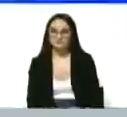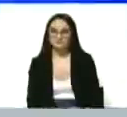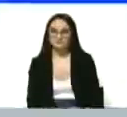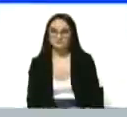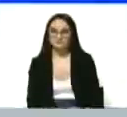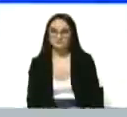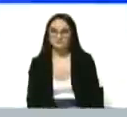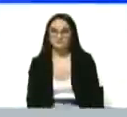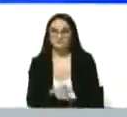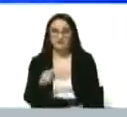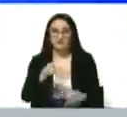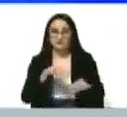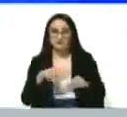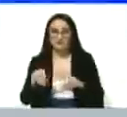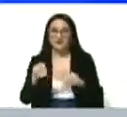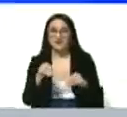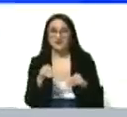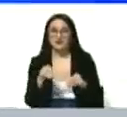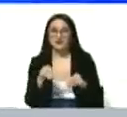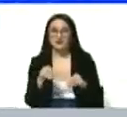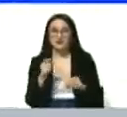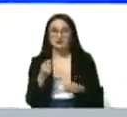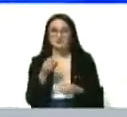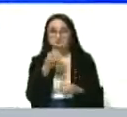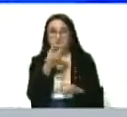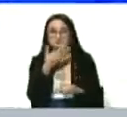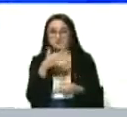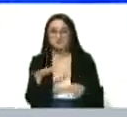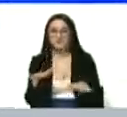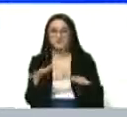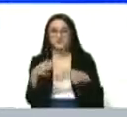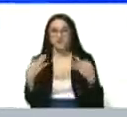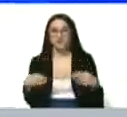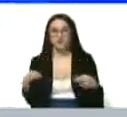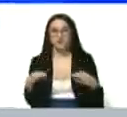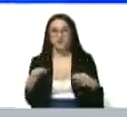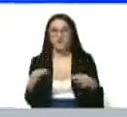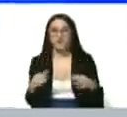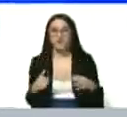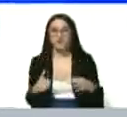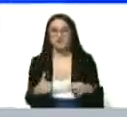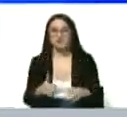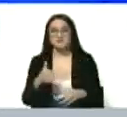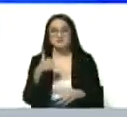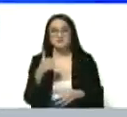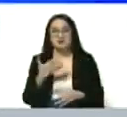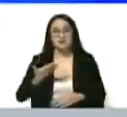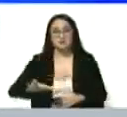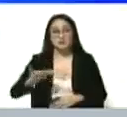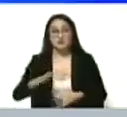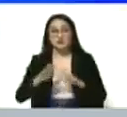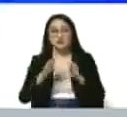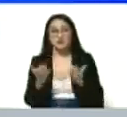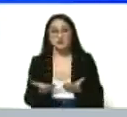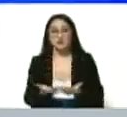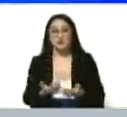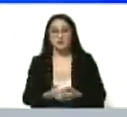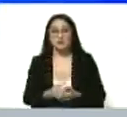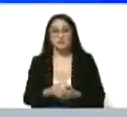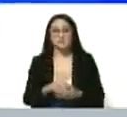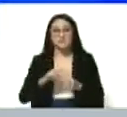Es la tierra de una de las maravillas naturales más icónicas del mundo, el